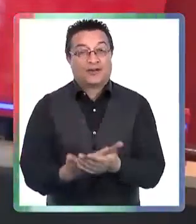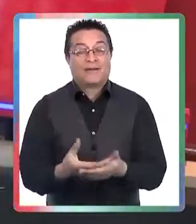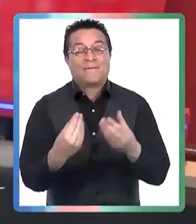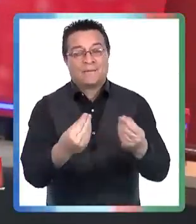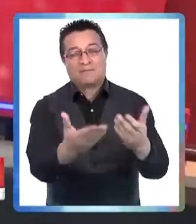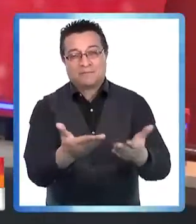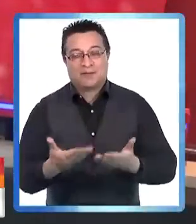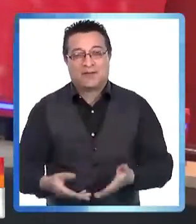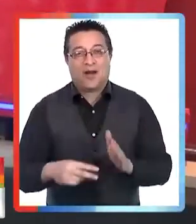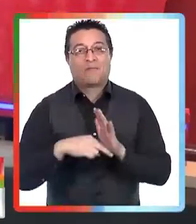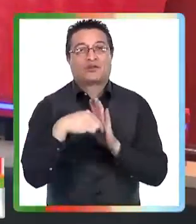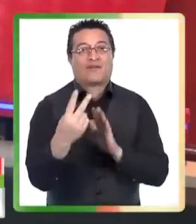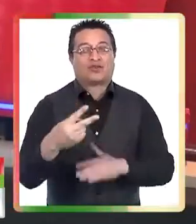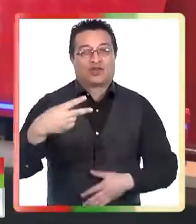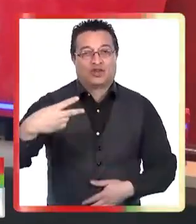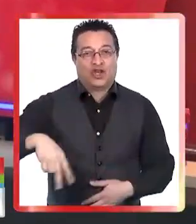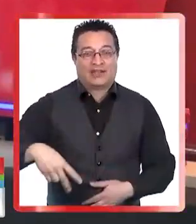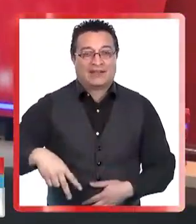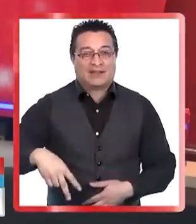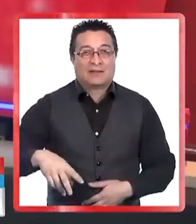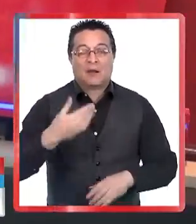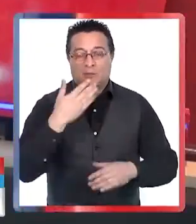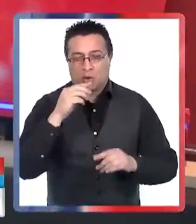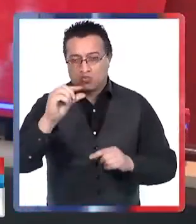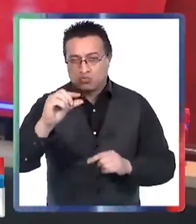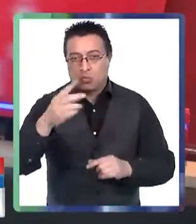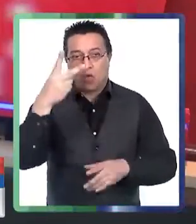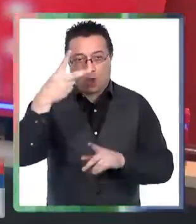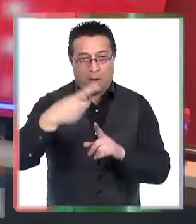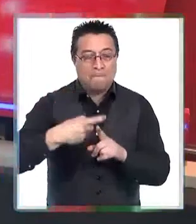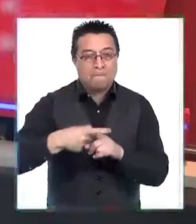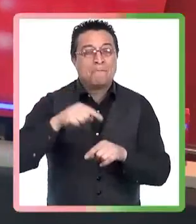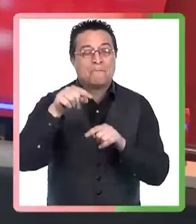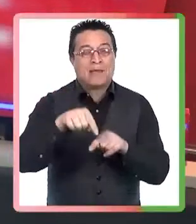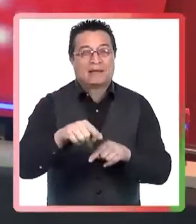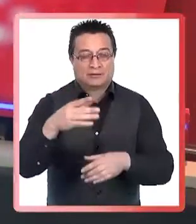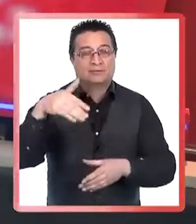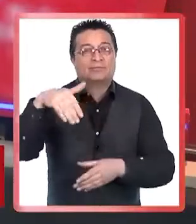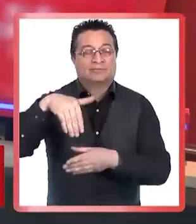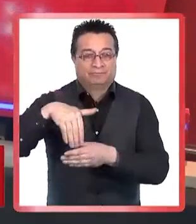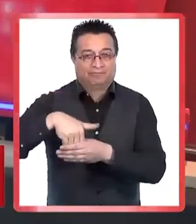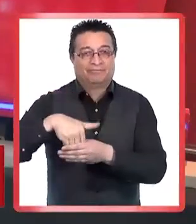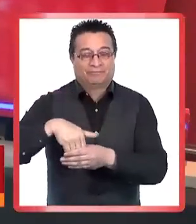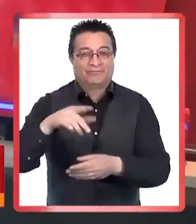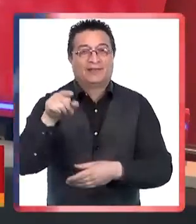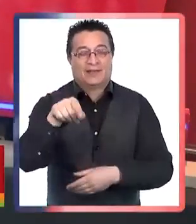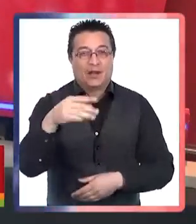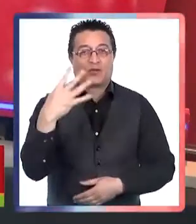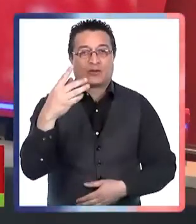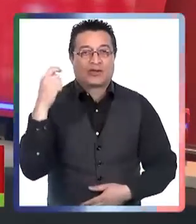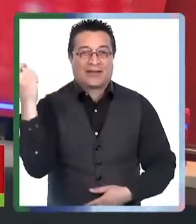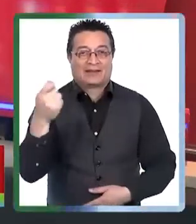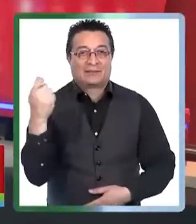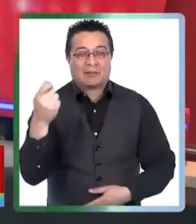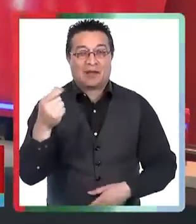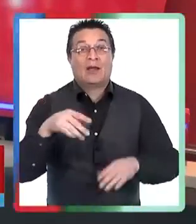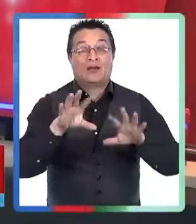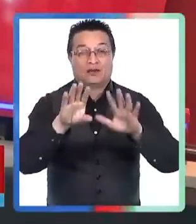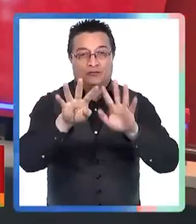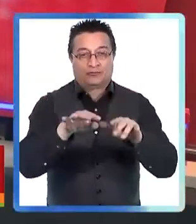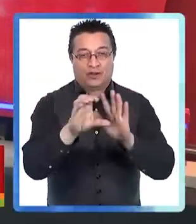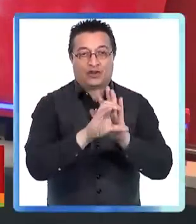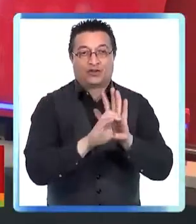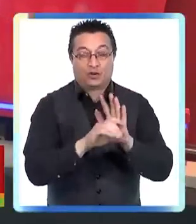Hola, ¿qué tal? ¿Cómo están? Les damos la bienvenida a Portavoz Noticias. Quedan menos de 2 meses para el plebiscito constitucional del 4 de septiembre y el